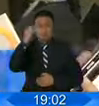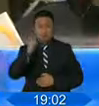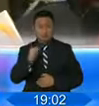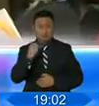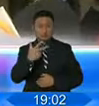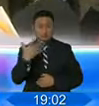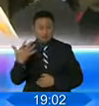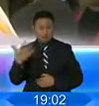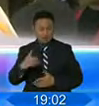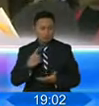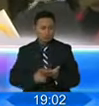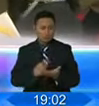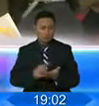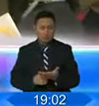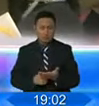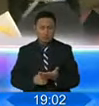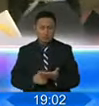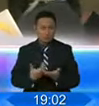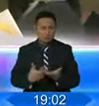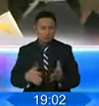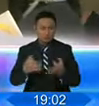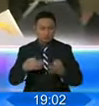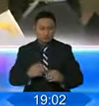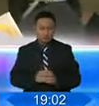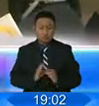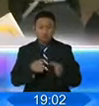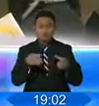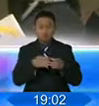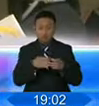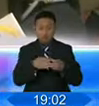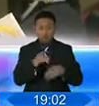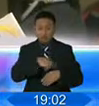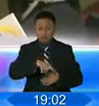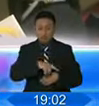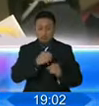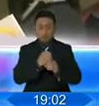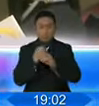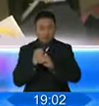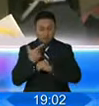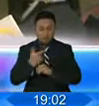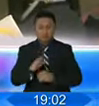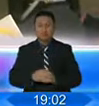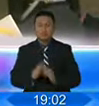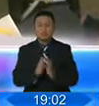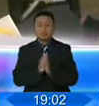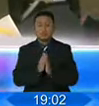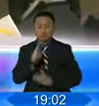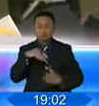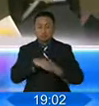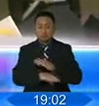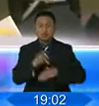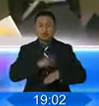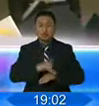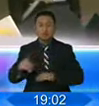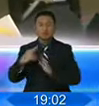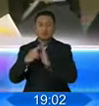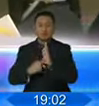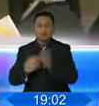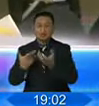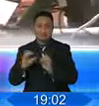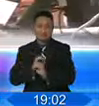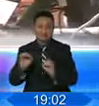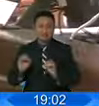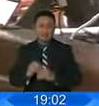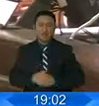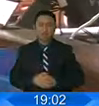discutió y estamos en la posición de que el CAL debe archivar la solicitud por no cumplir los méritos que establece la Constitución y la